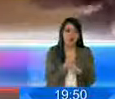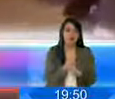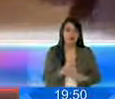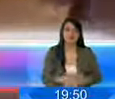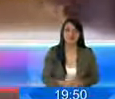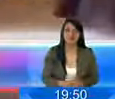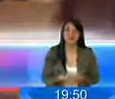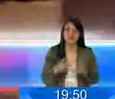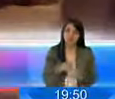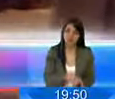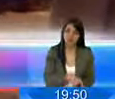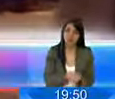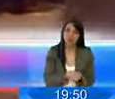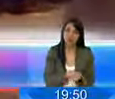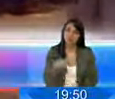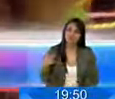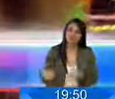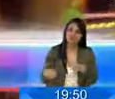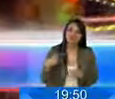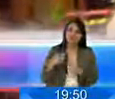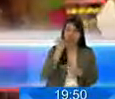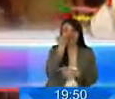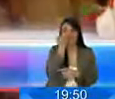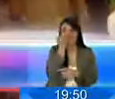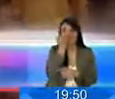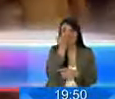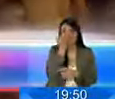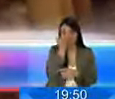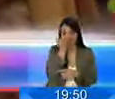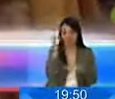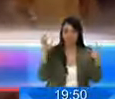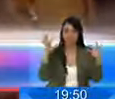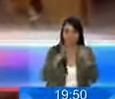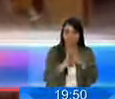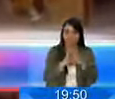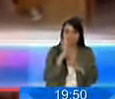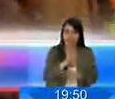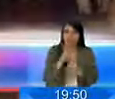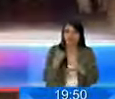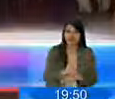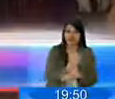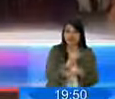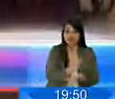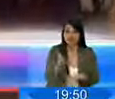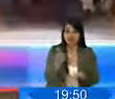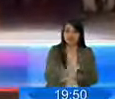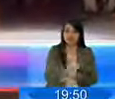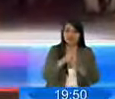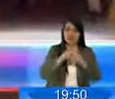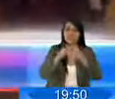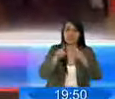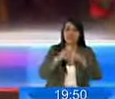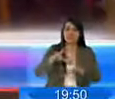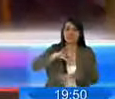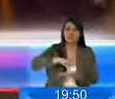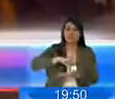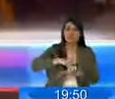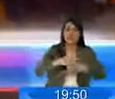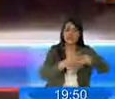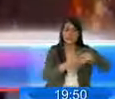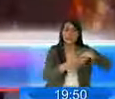los rituales tradicionales andinos. Actualmente esta danza se practica en diferentes regiones andinas y altiplánicas de América del